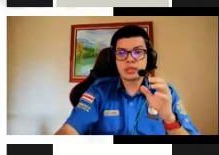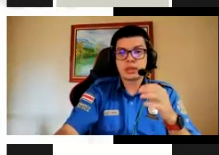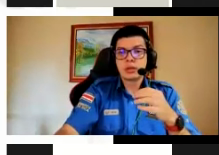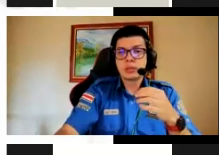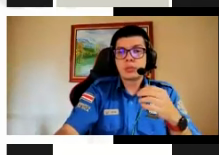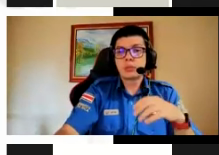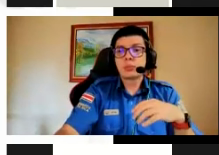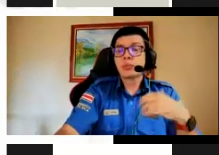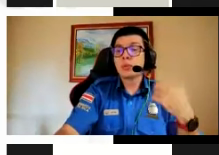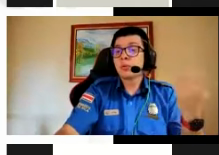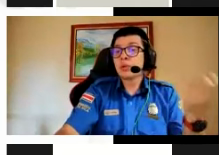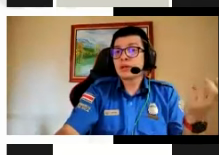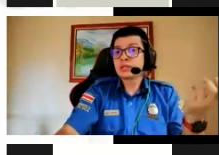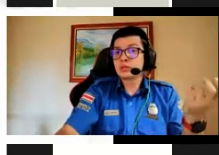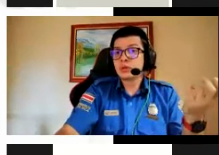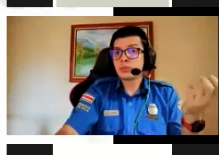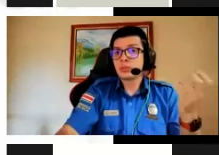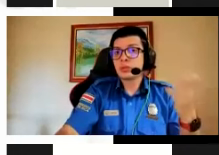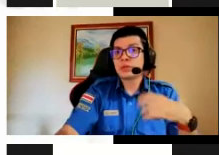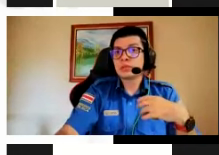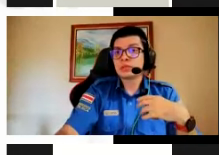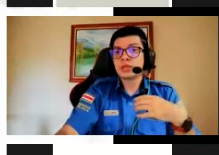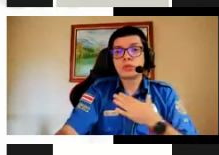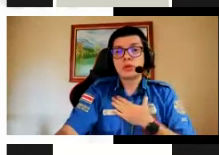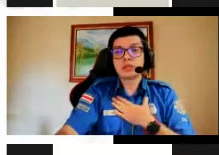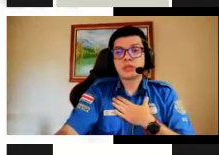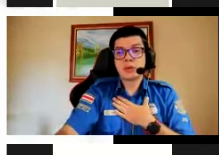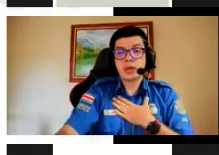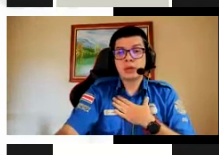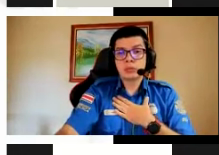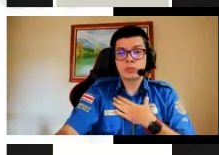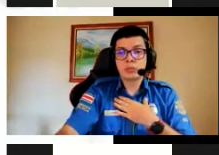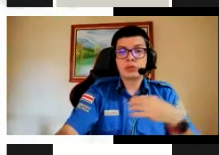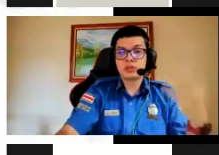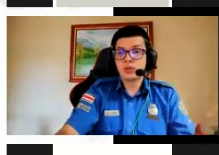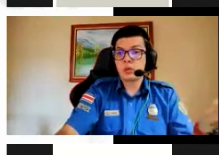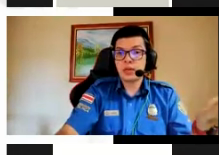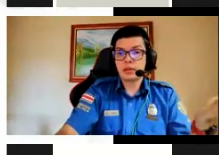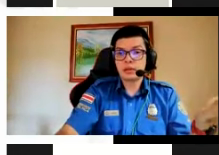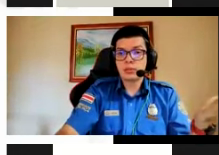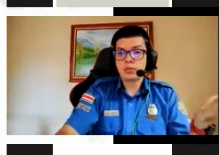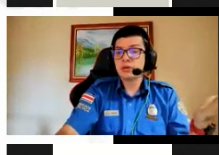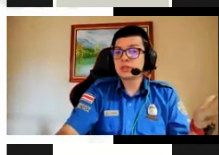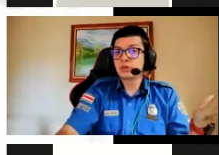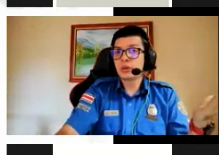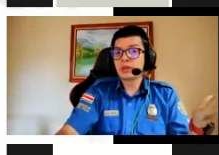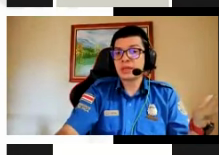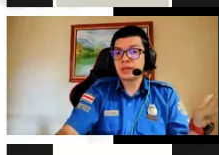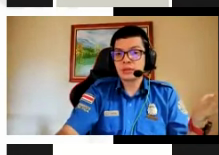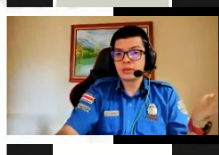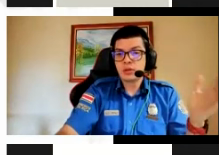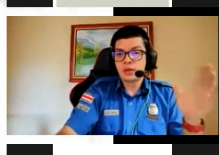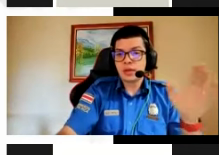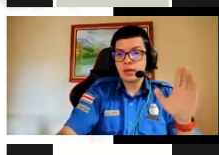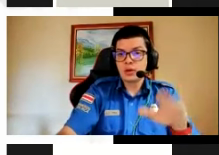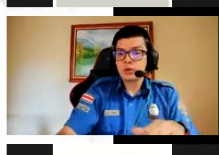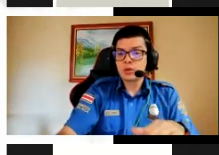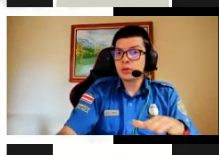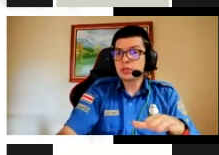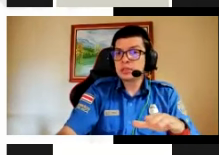personas, pude haber sido yo, pudo haber sido usted, pudo haber sido mi abuelo, pudo haber sido mi abuela, pudo haber sido cualquiera.